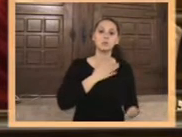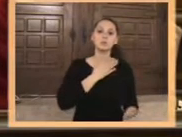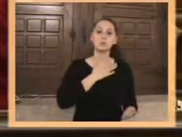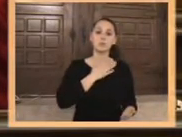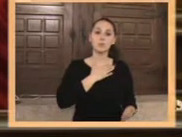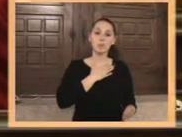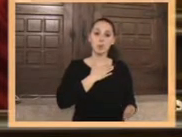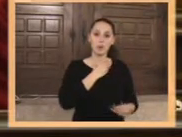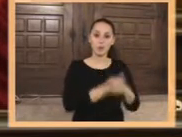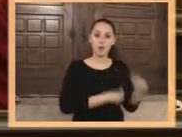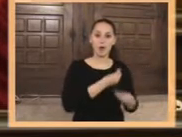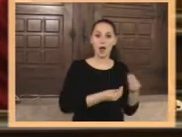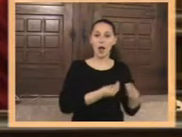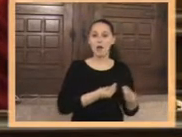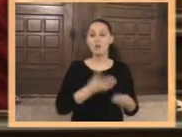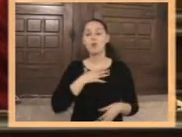Y el hecho